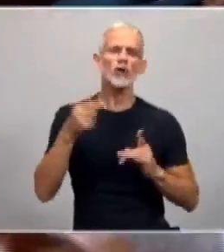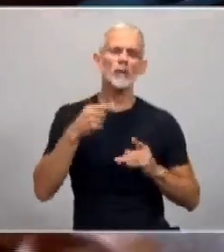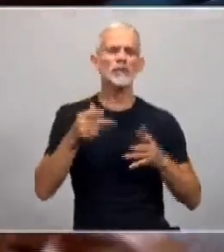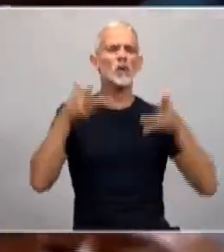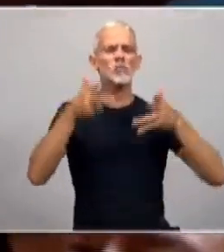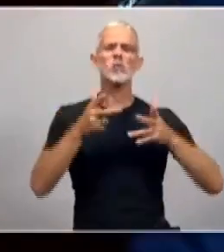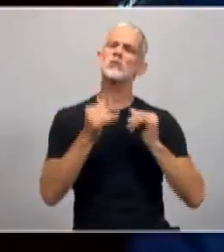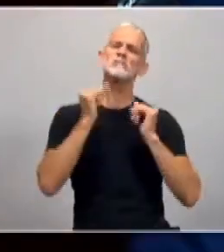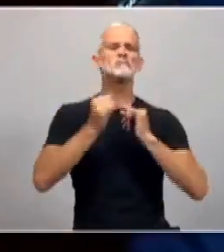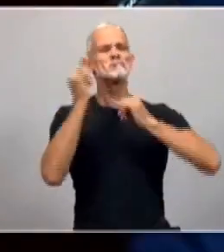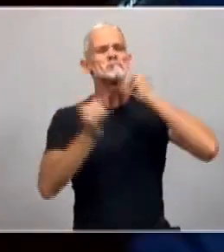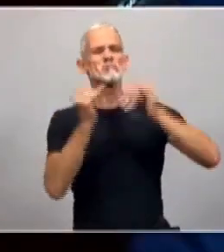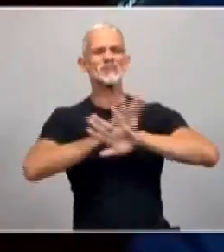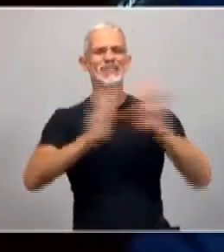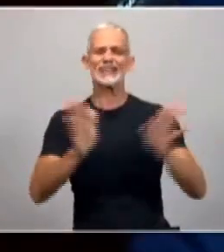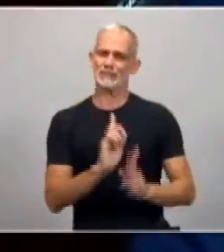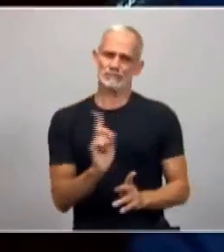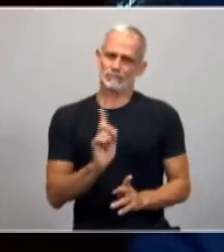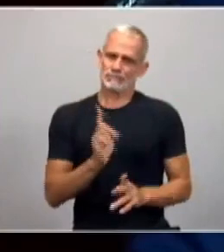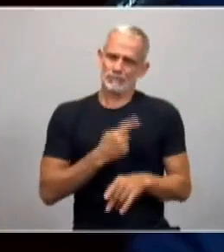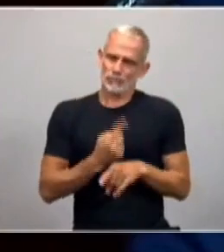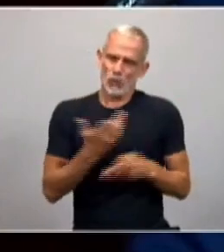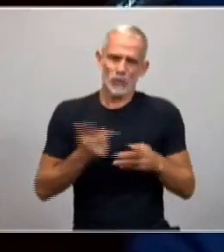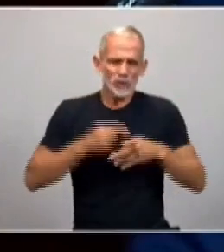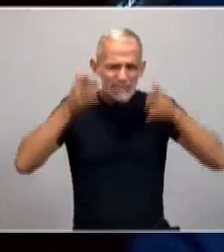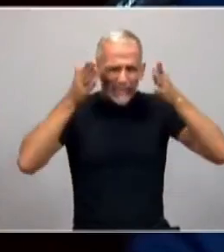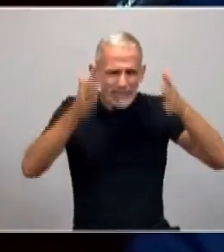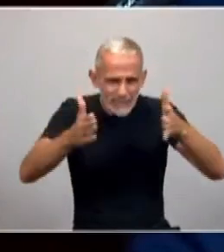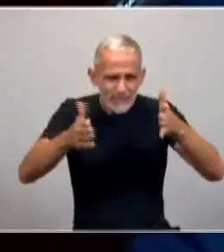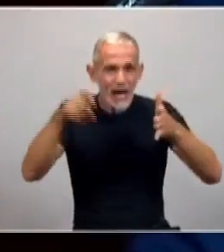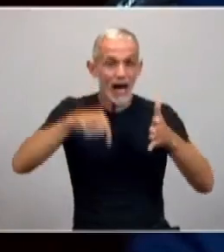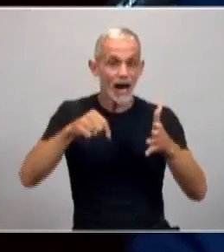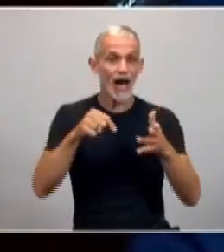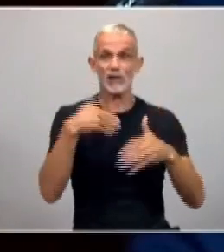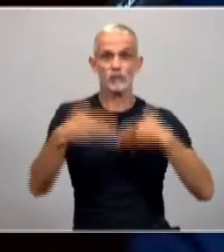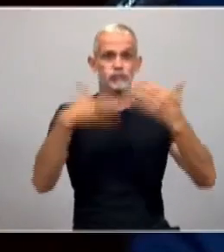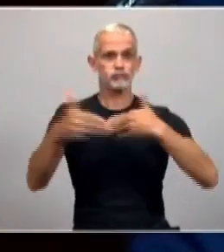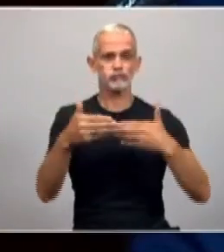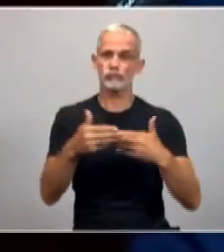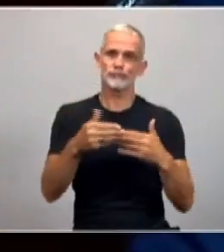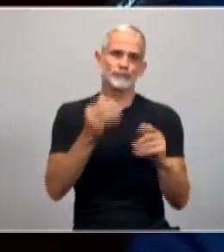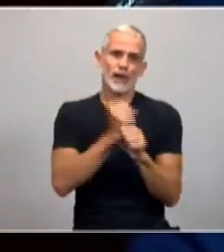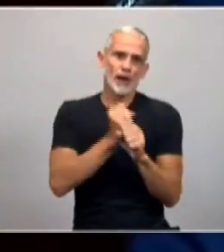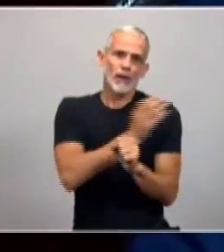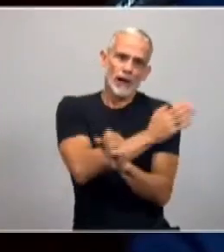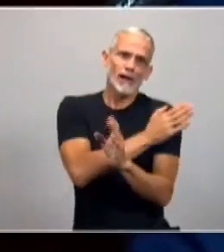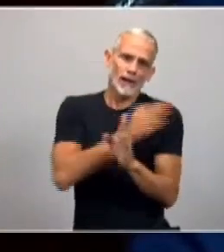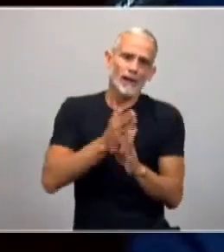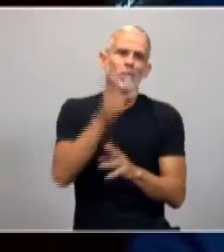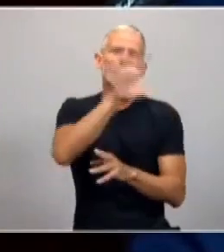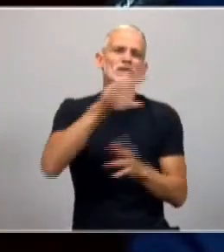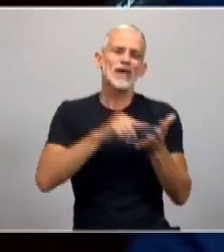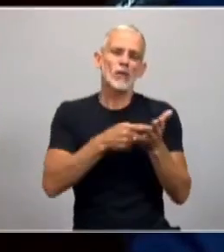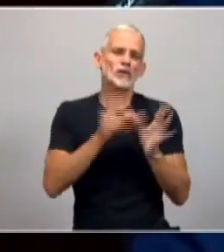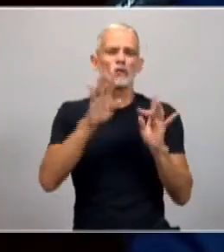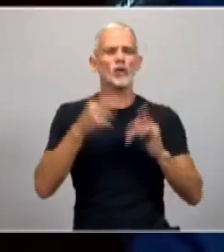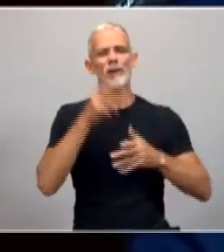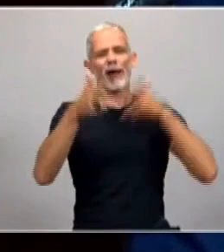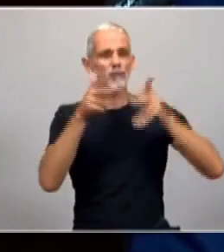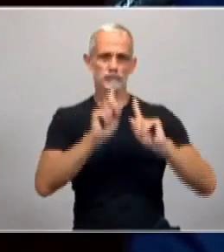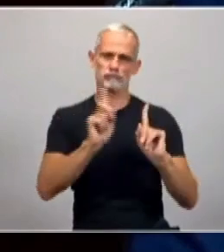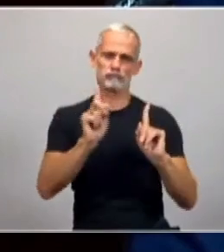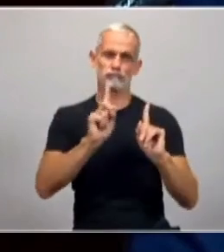hacer la tradicional exposición, centrada exclusivamente en el desarrollo de la gestión en nuestro ámbito bonaerense.